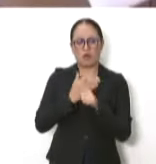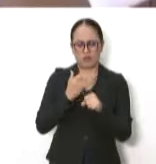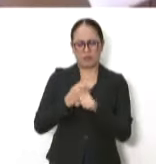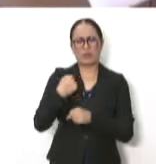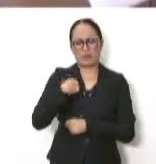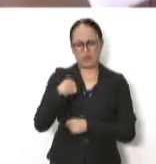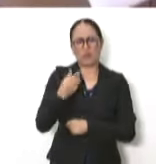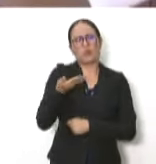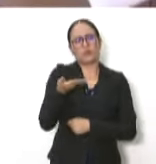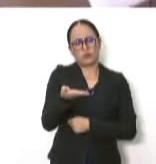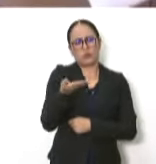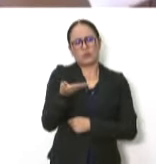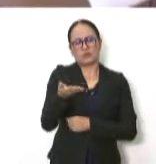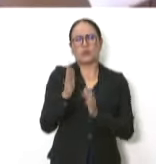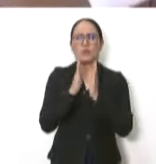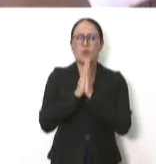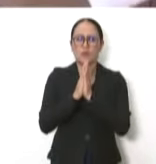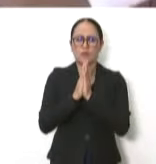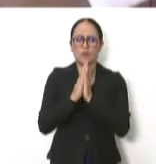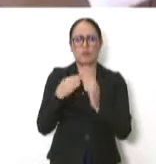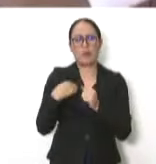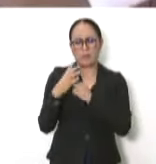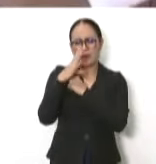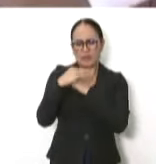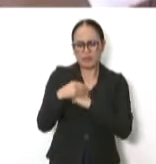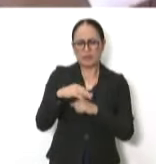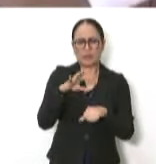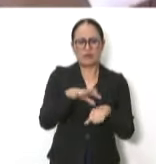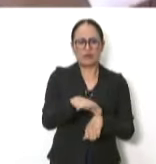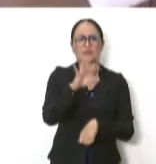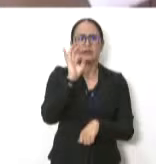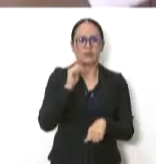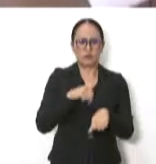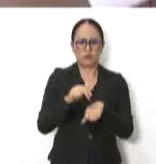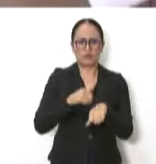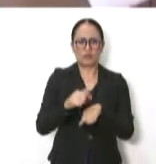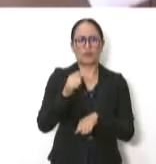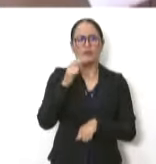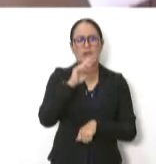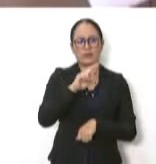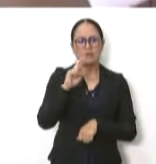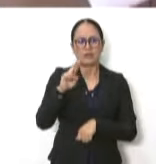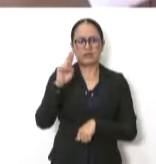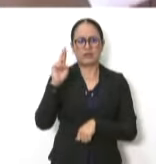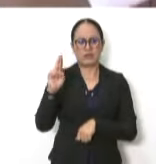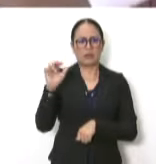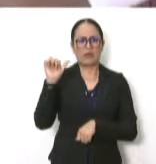efecto, que me permitan separar el expediente con clave RRA